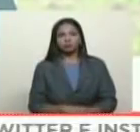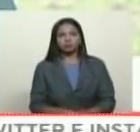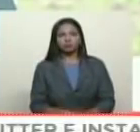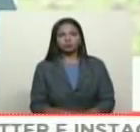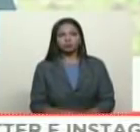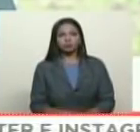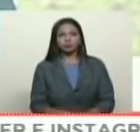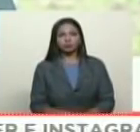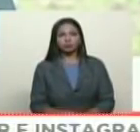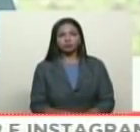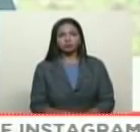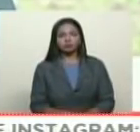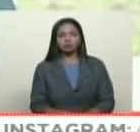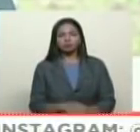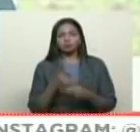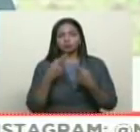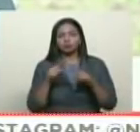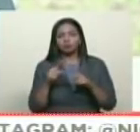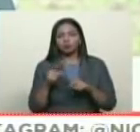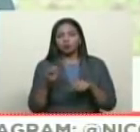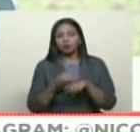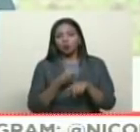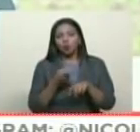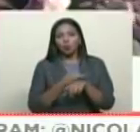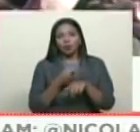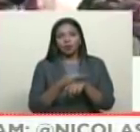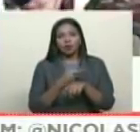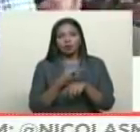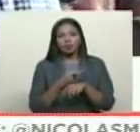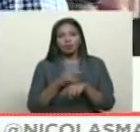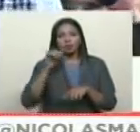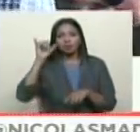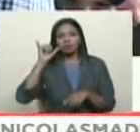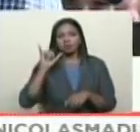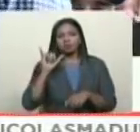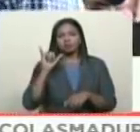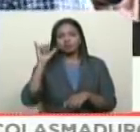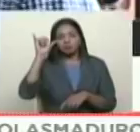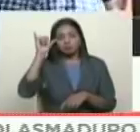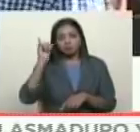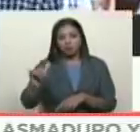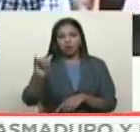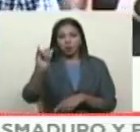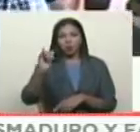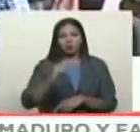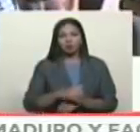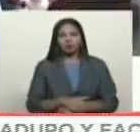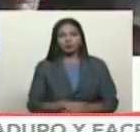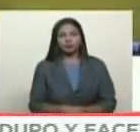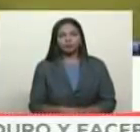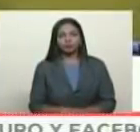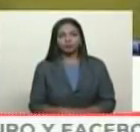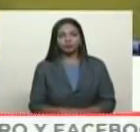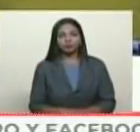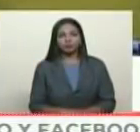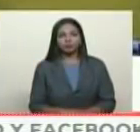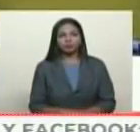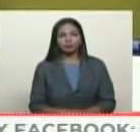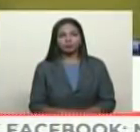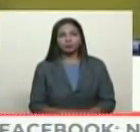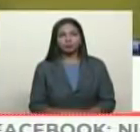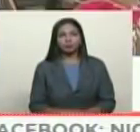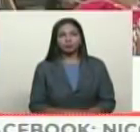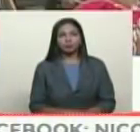A Julio César León Heredia, gobernador del Yaracuy. Ayayay, uyuyuy.